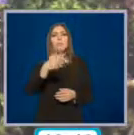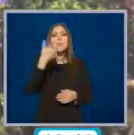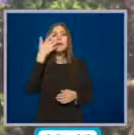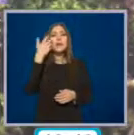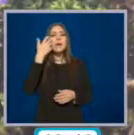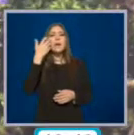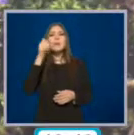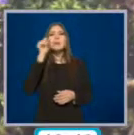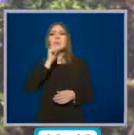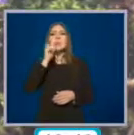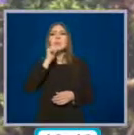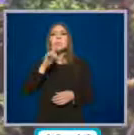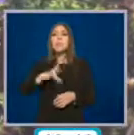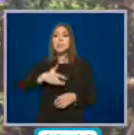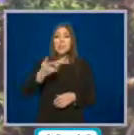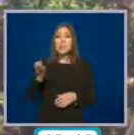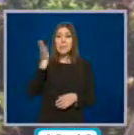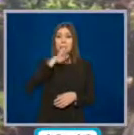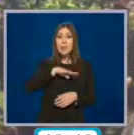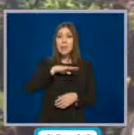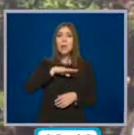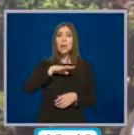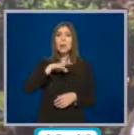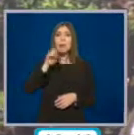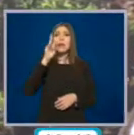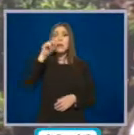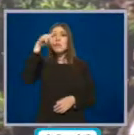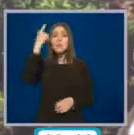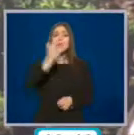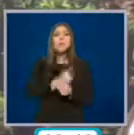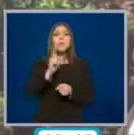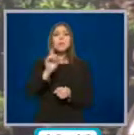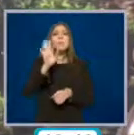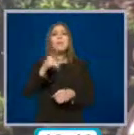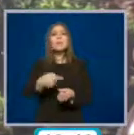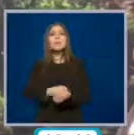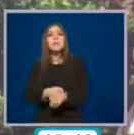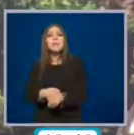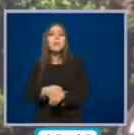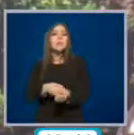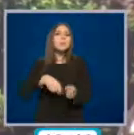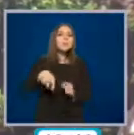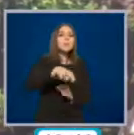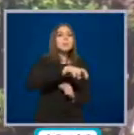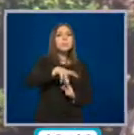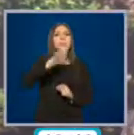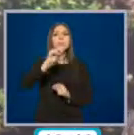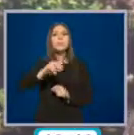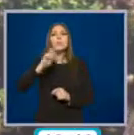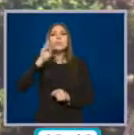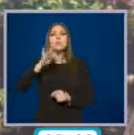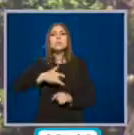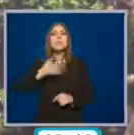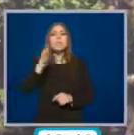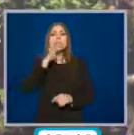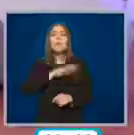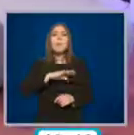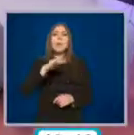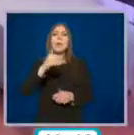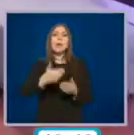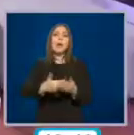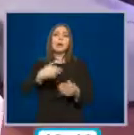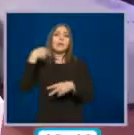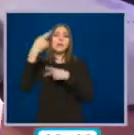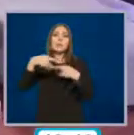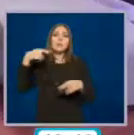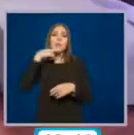que se sienten mal. Entonces, Ay. tenemos que estar al pendiente de todo esto antes de que lleguemos, pues ya por urgencia, al médico. Claro. Entonces, es importante,